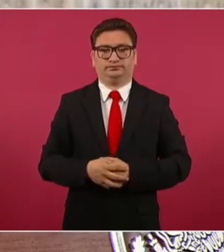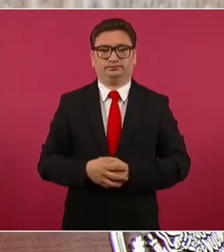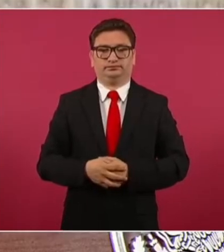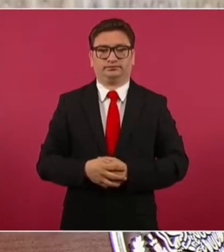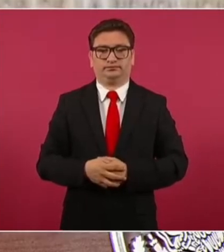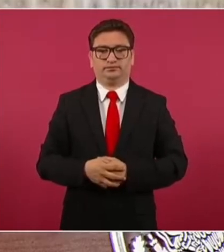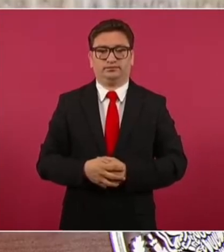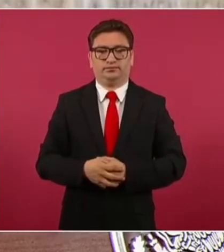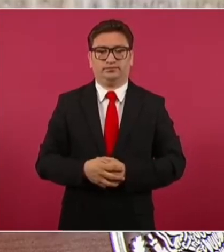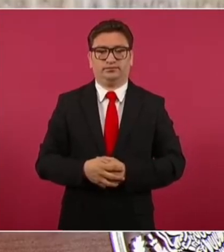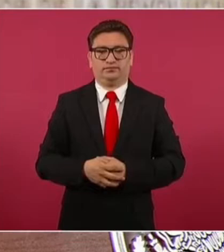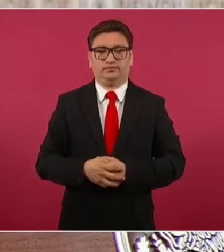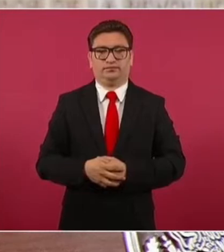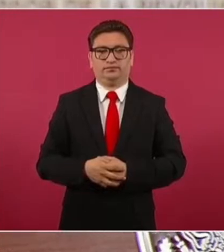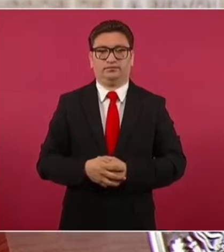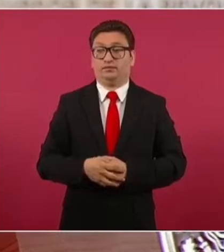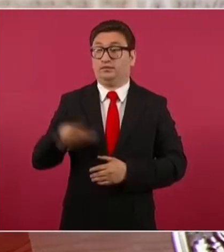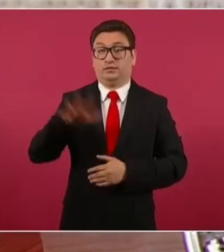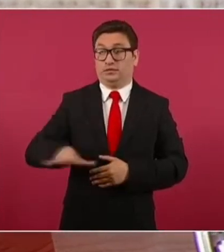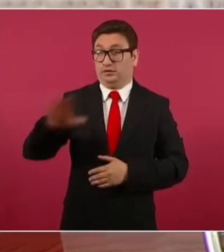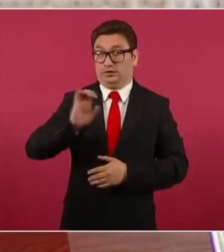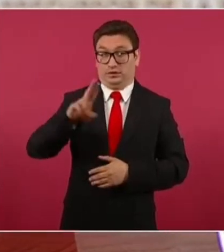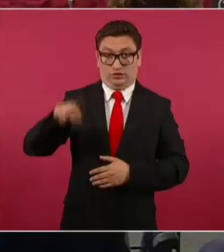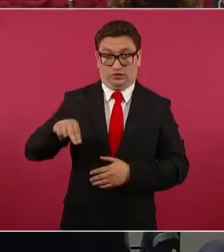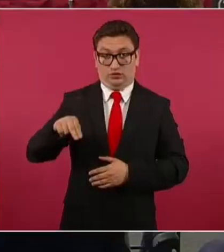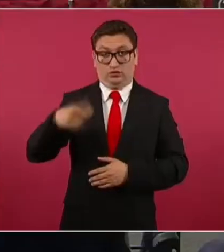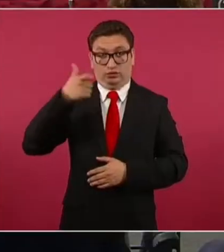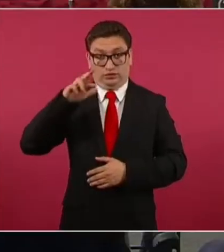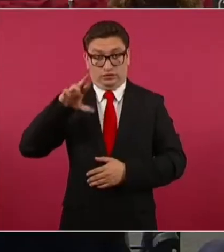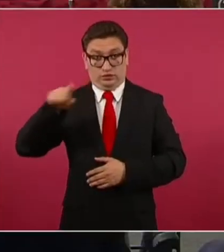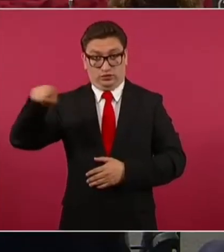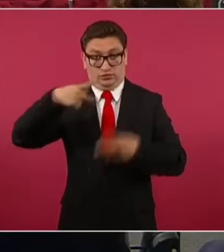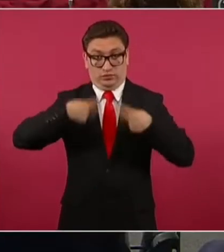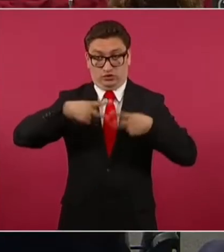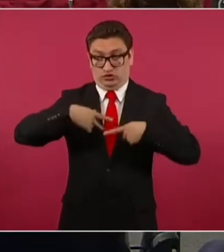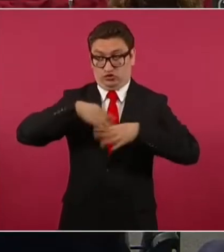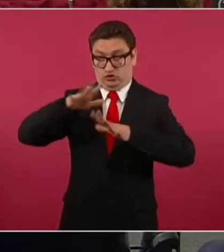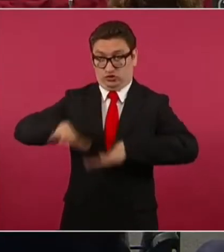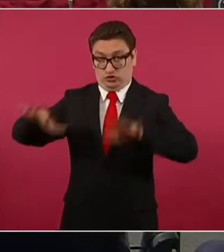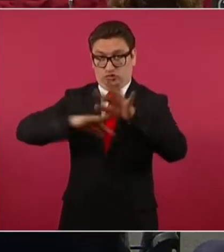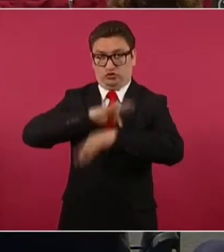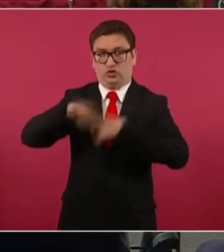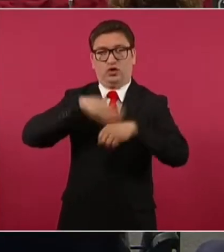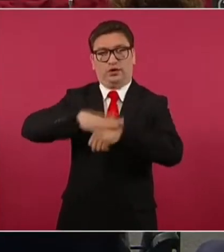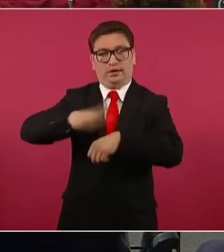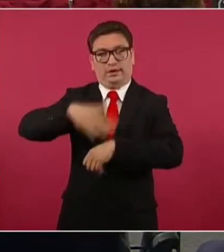Y decirle a la gente de Cancún y de Quintana Roo que